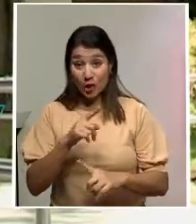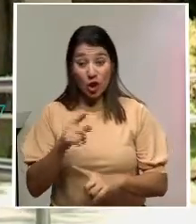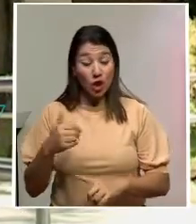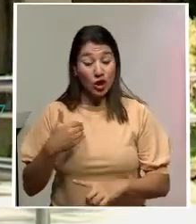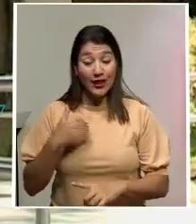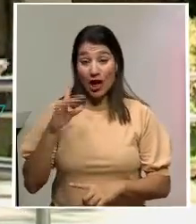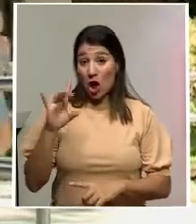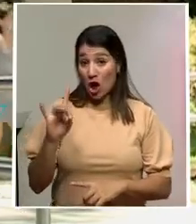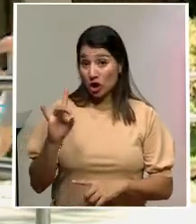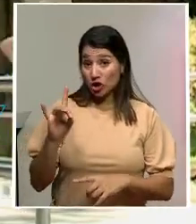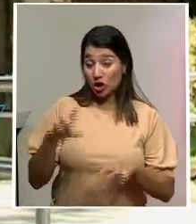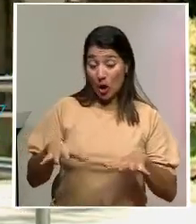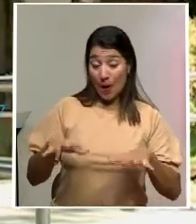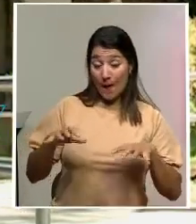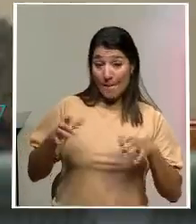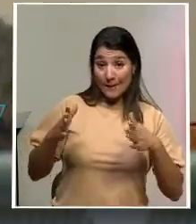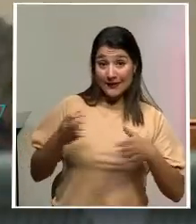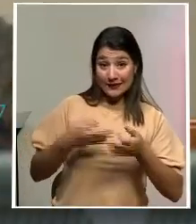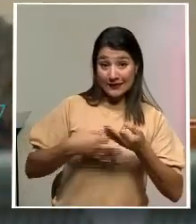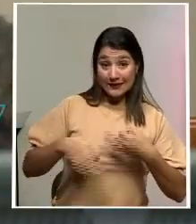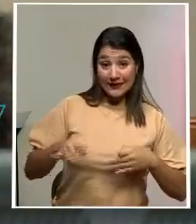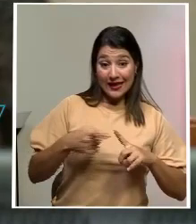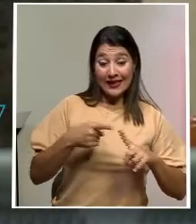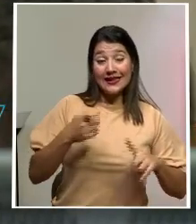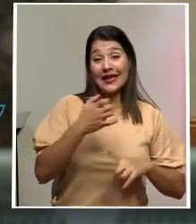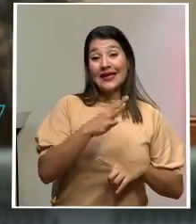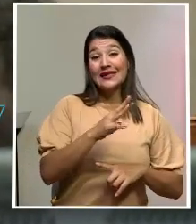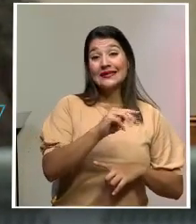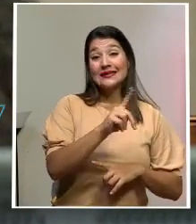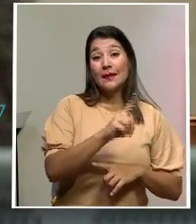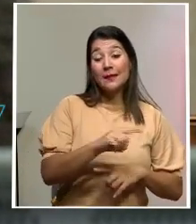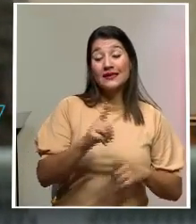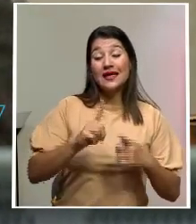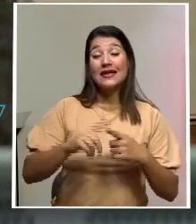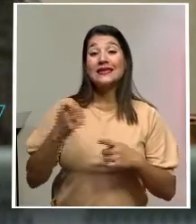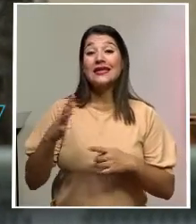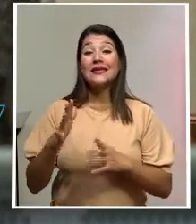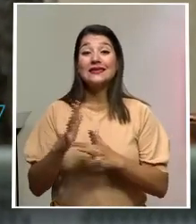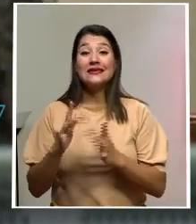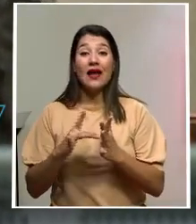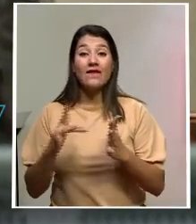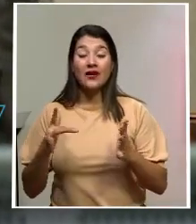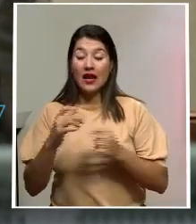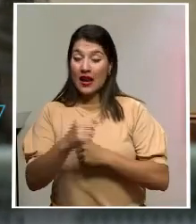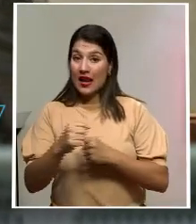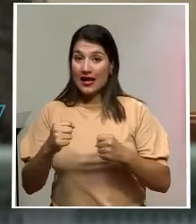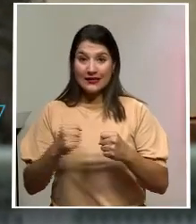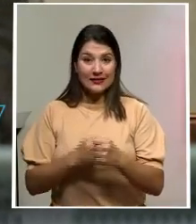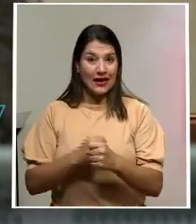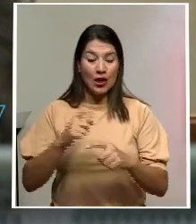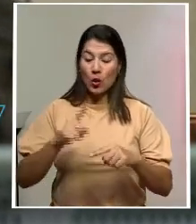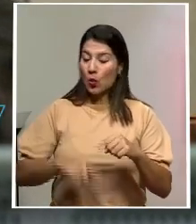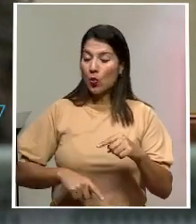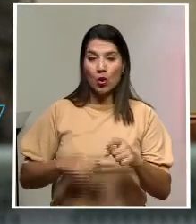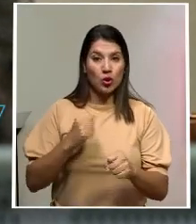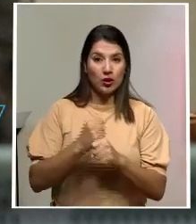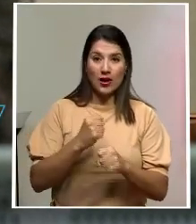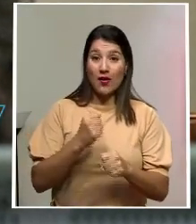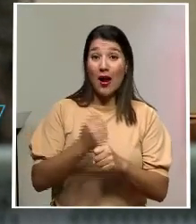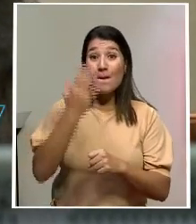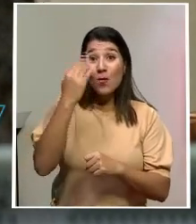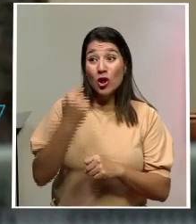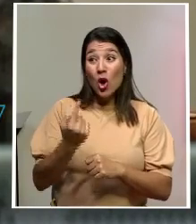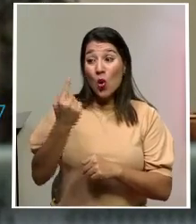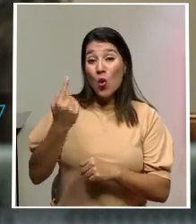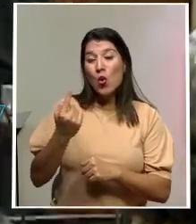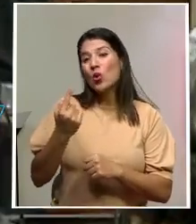suplentes. Del 15 de marzo al 15 de abril, la Sala estuvo sin operar debido a la incapacidad de uno de los magistrados titulares y al no